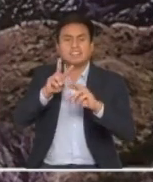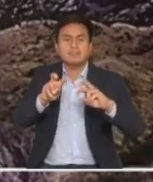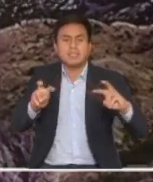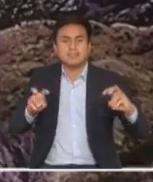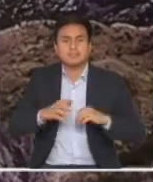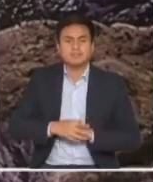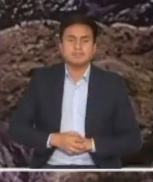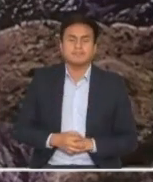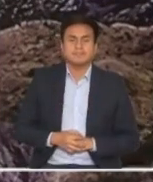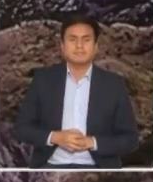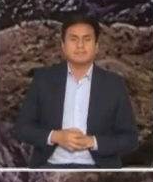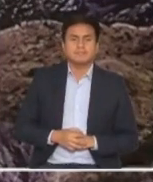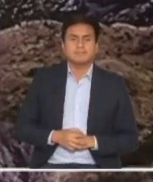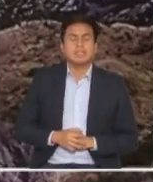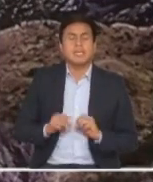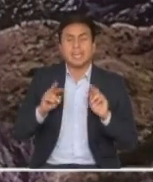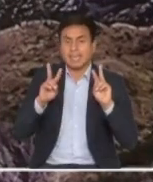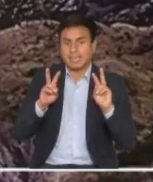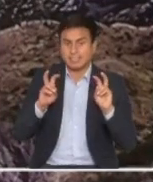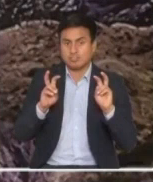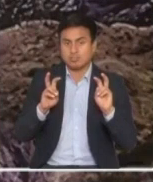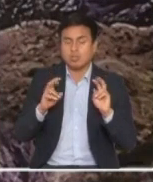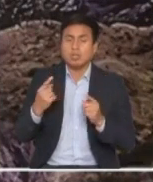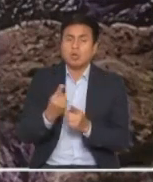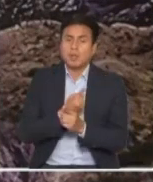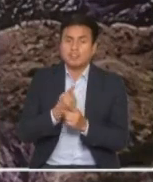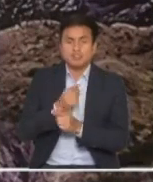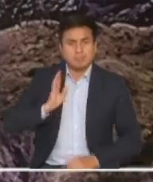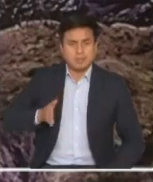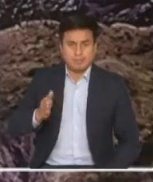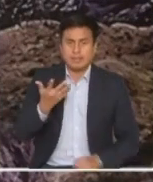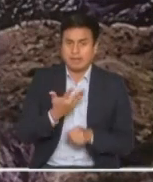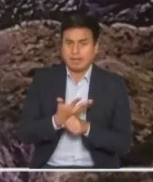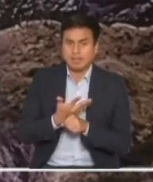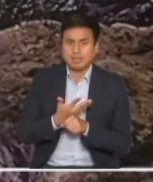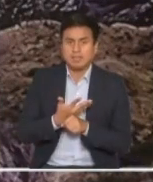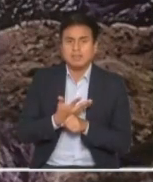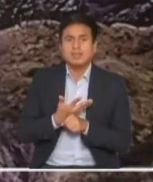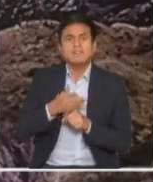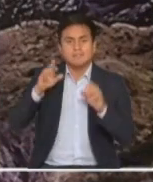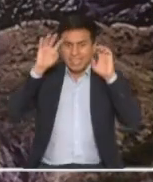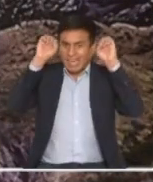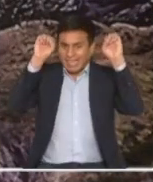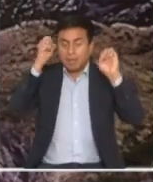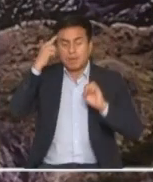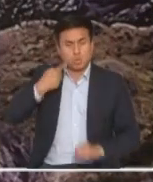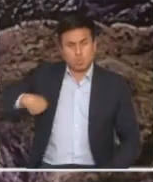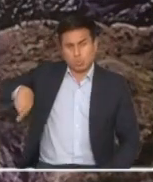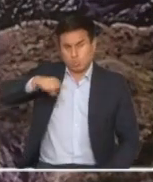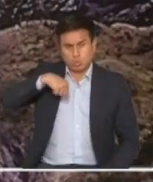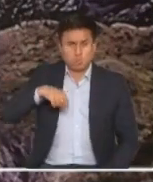la investigación y en eso hay una conversación permanente efectivamente con la fiscalía pero nosotros no podemos